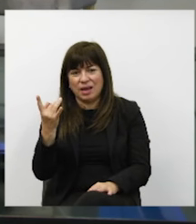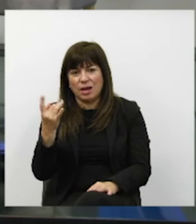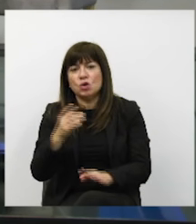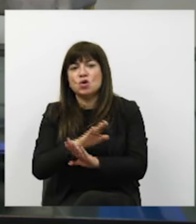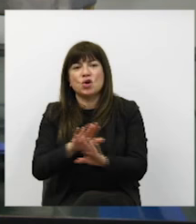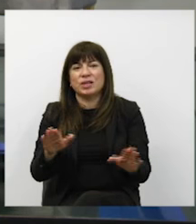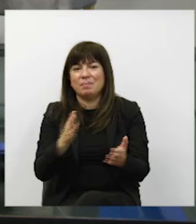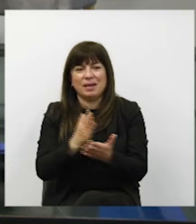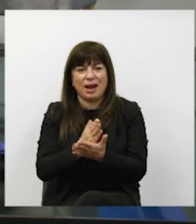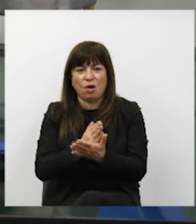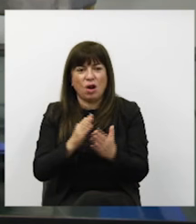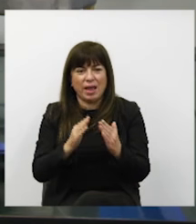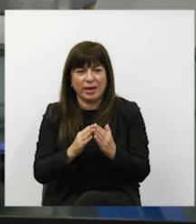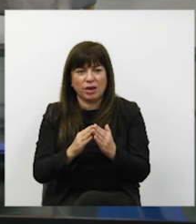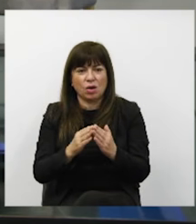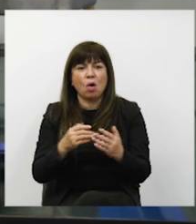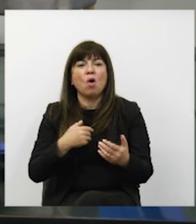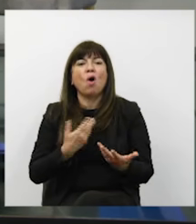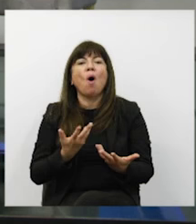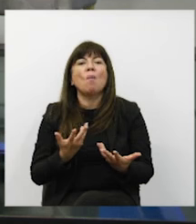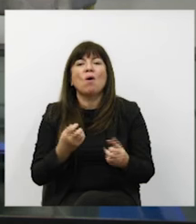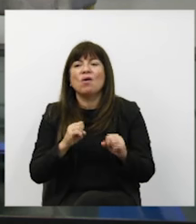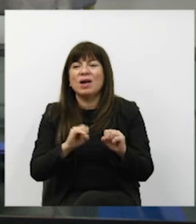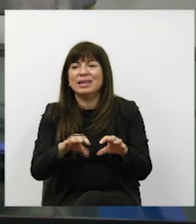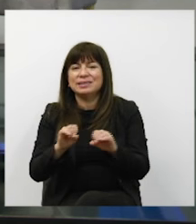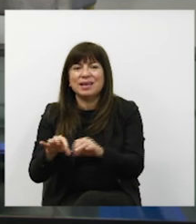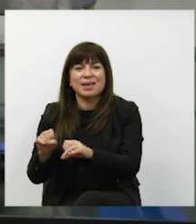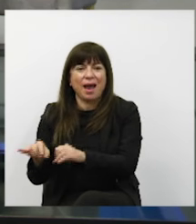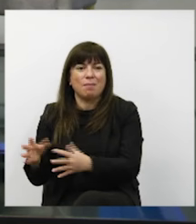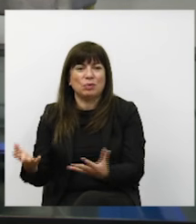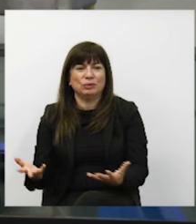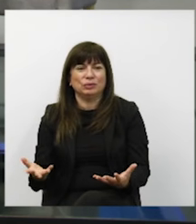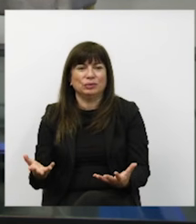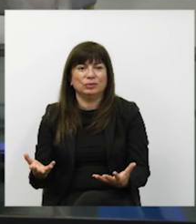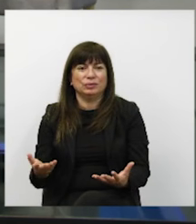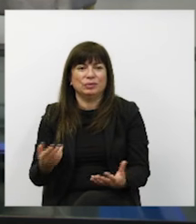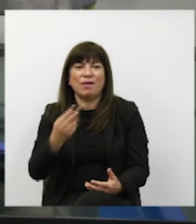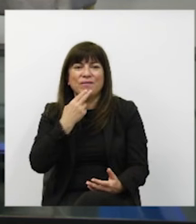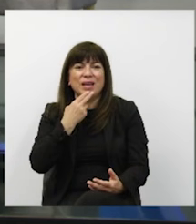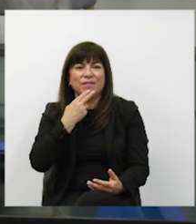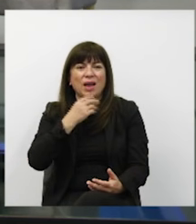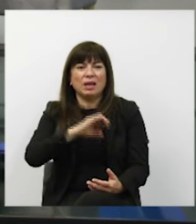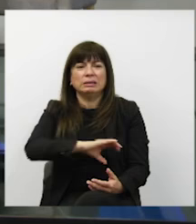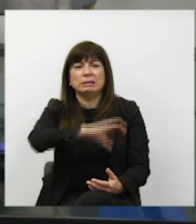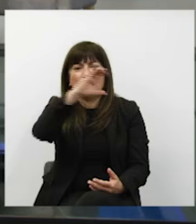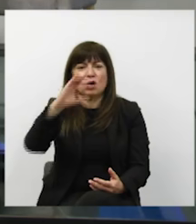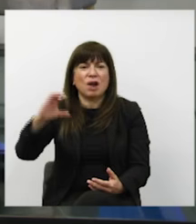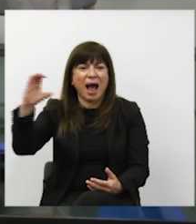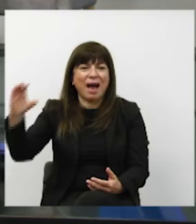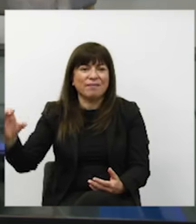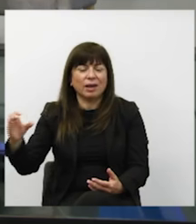en los colegios. ¿Cómo preparamos a esa población que vive en Cerro Navia, que vive en comunas donde